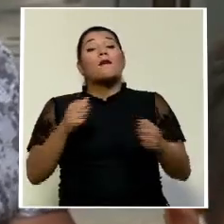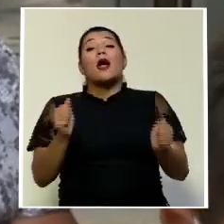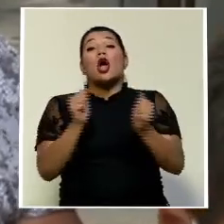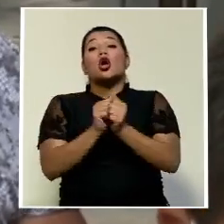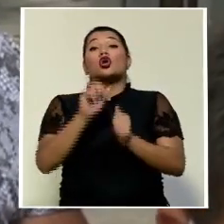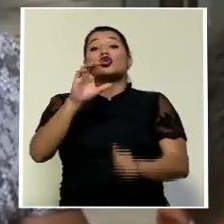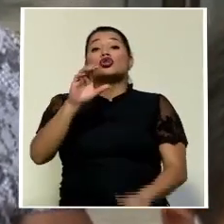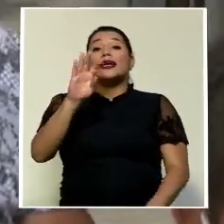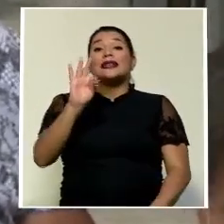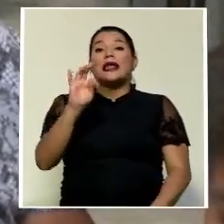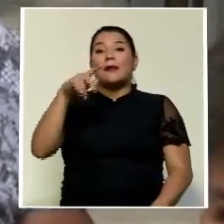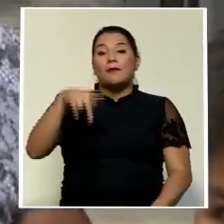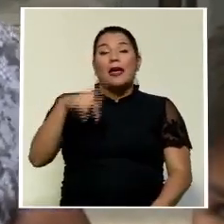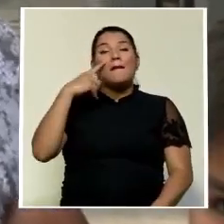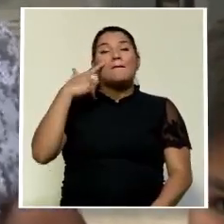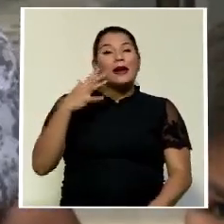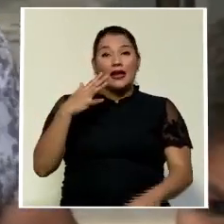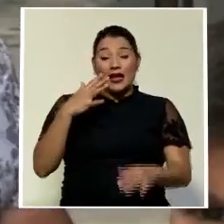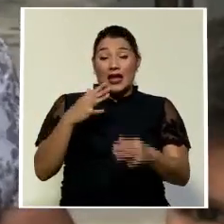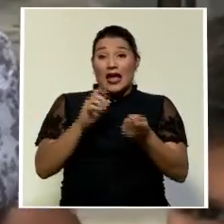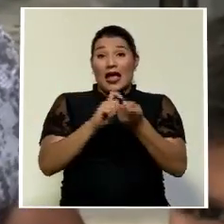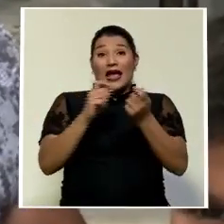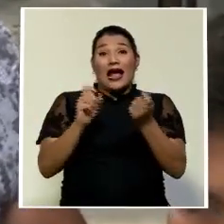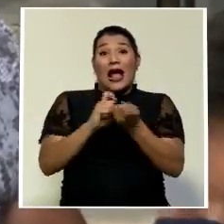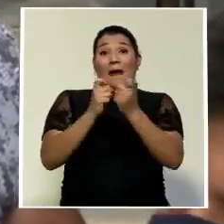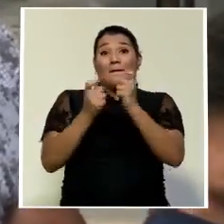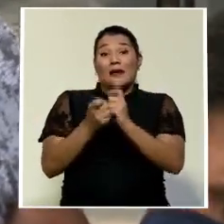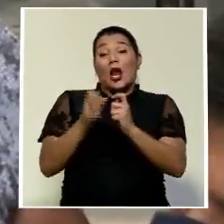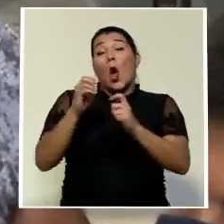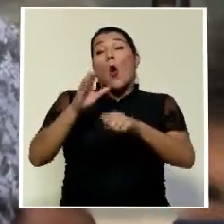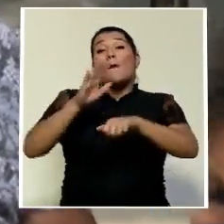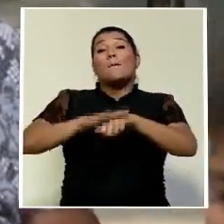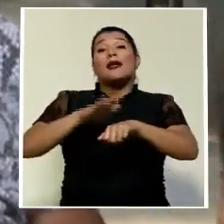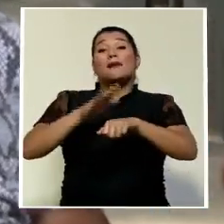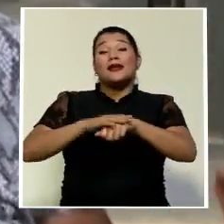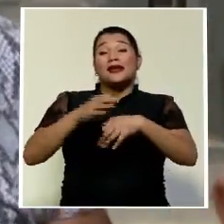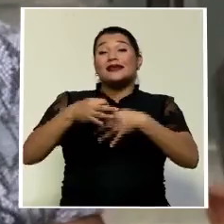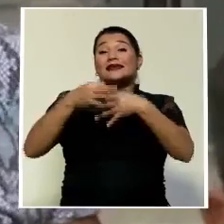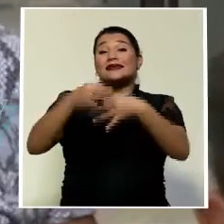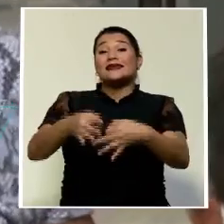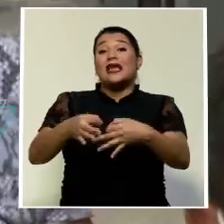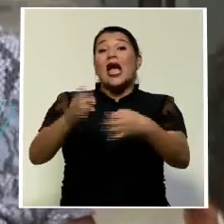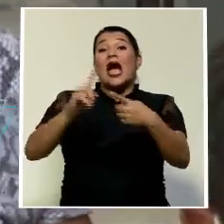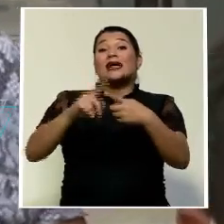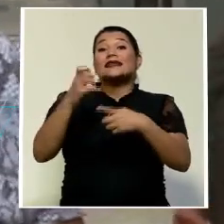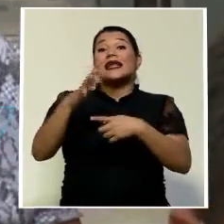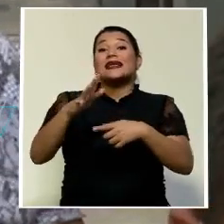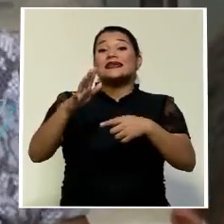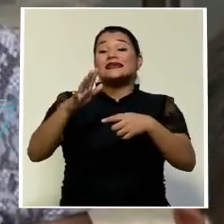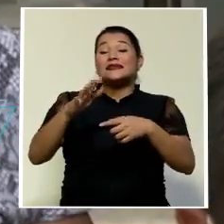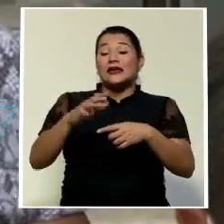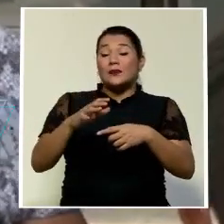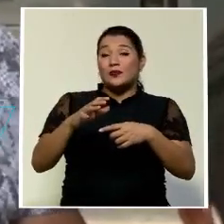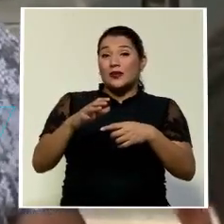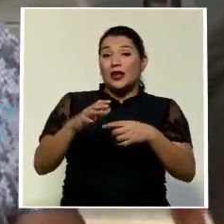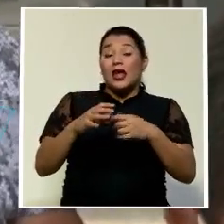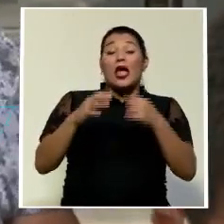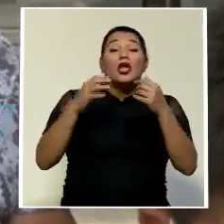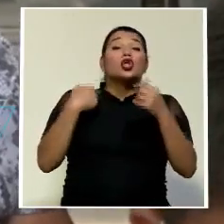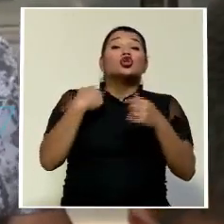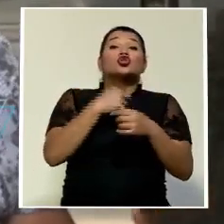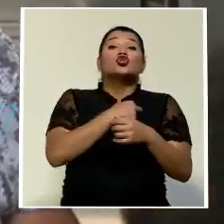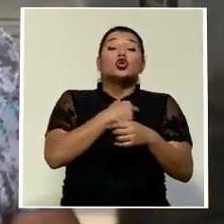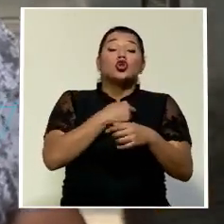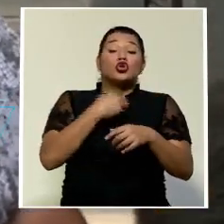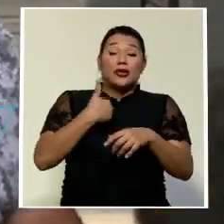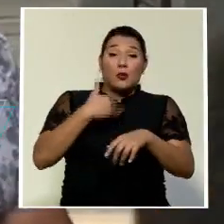que nos renovaron el permiso hasta el 15 de septiembre. De ahí estamos a merced de los tráficos, porque,